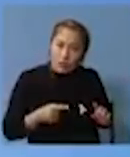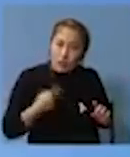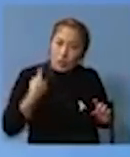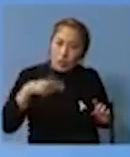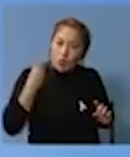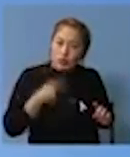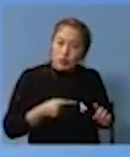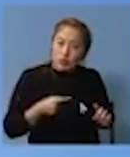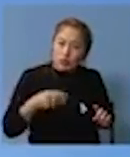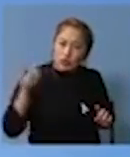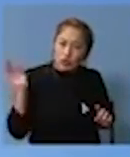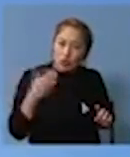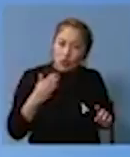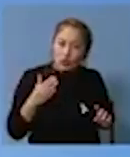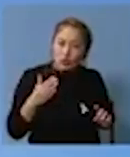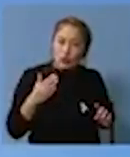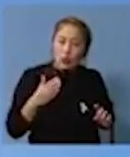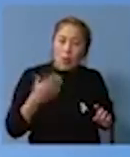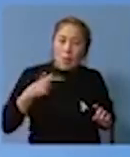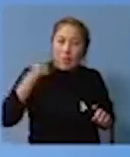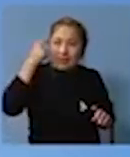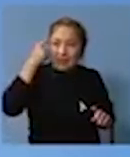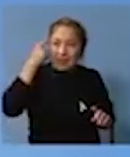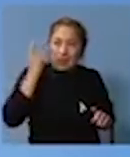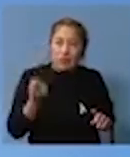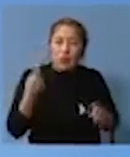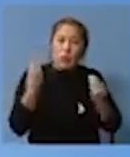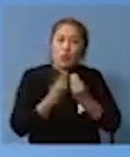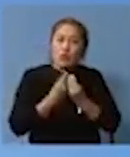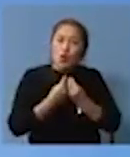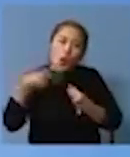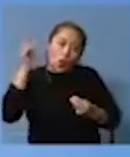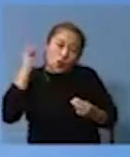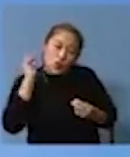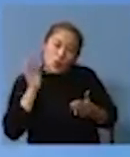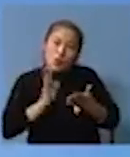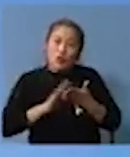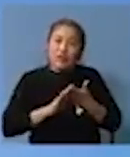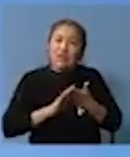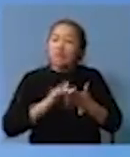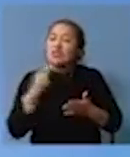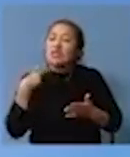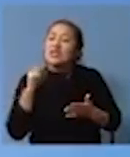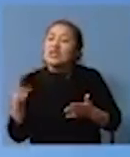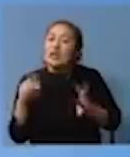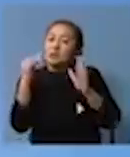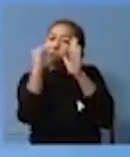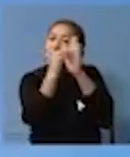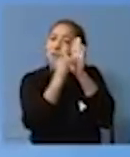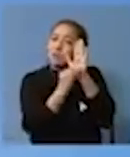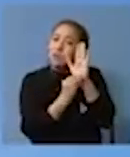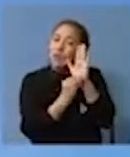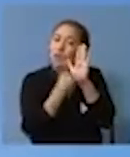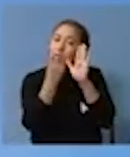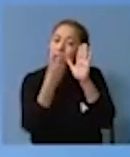acuérdate cuando todos pensábamos, cuando hubo mucho ruido en cuanto a la ubicación de los cargos dentro